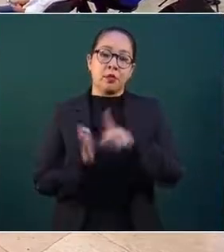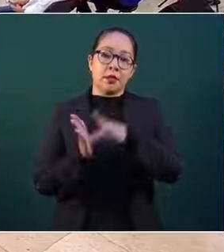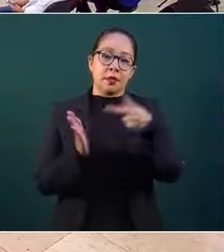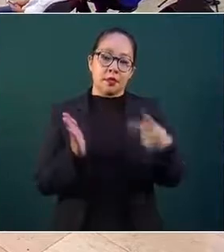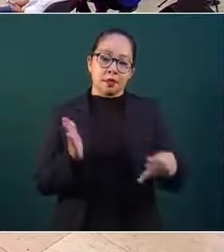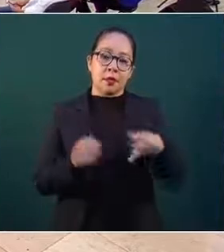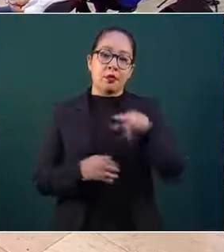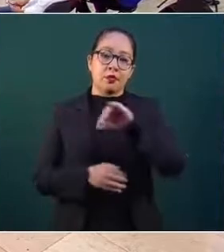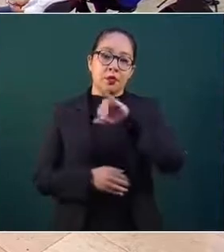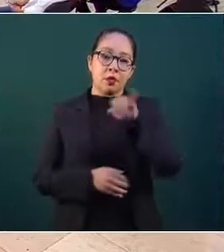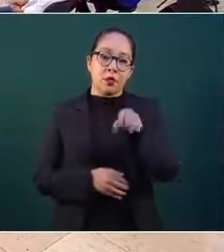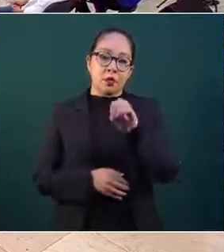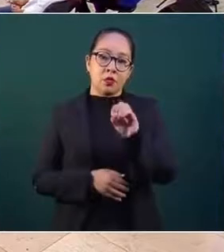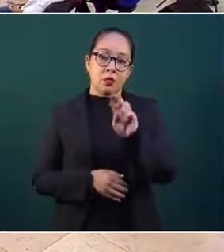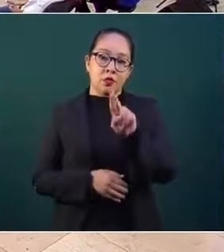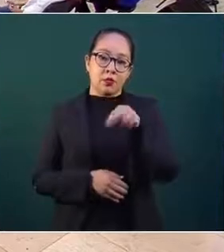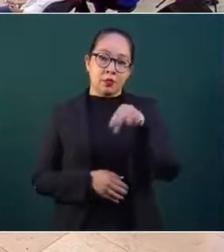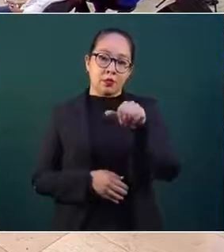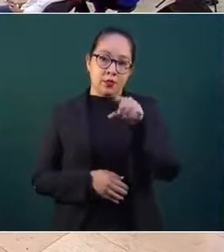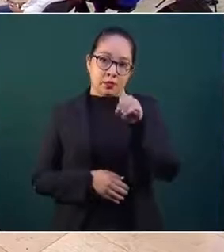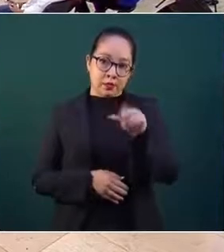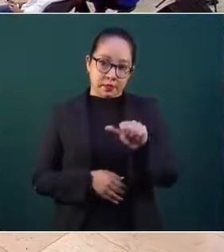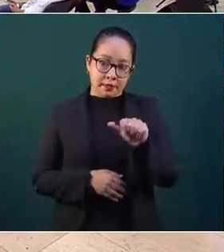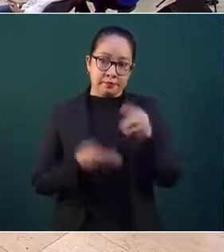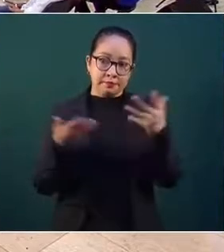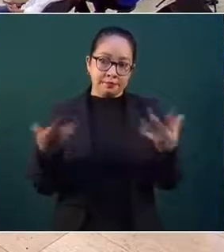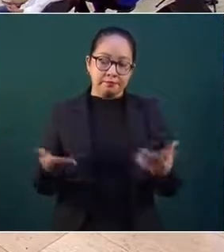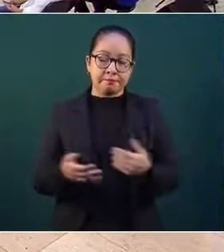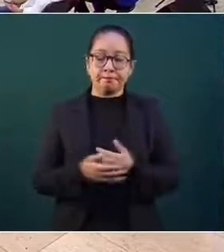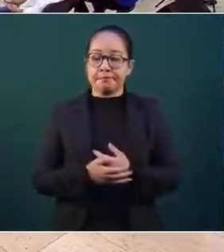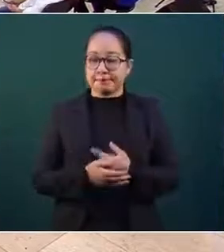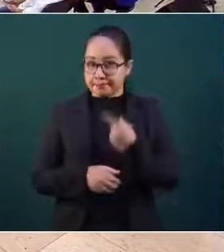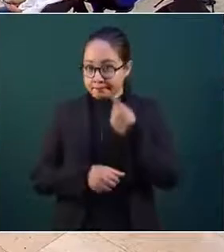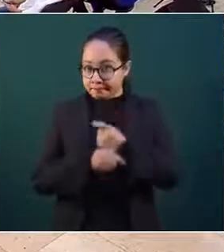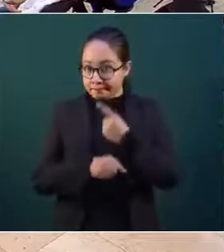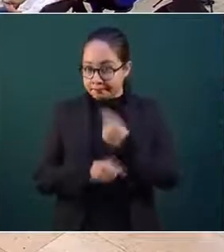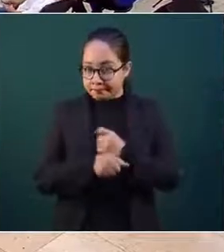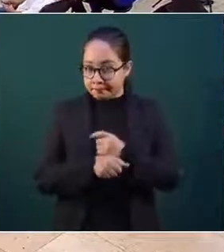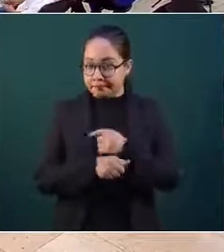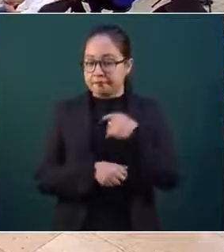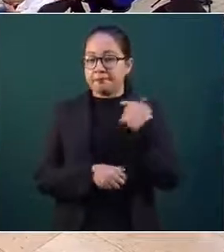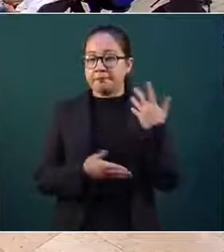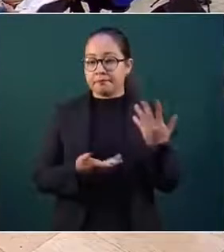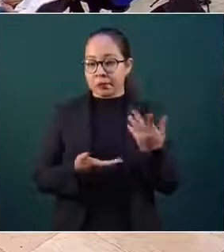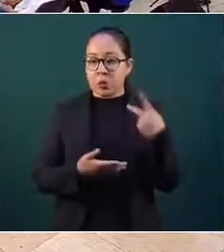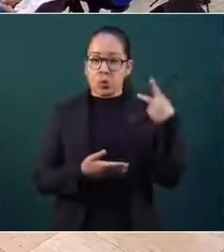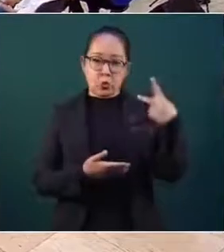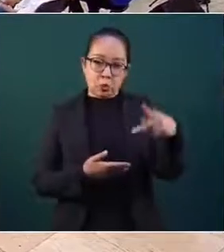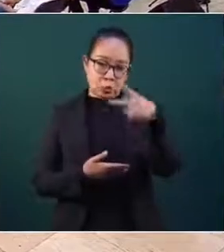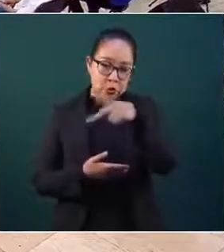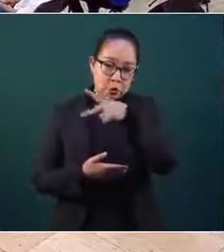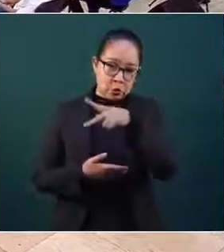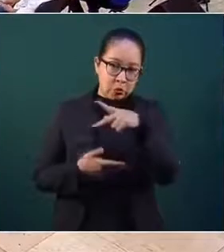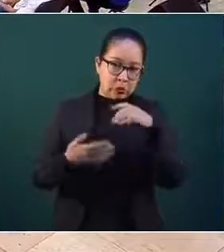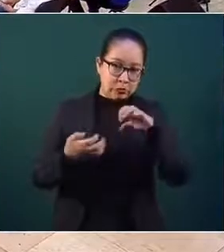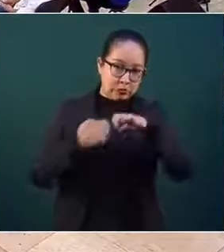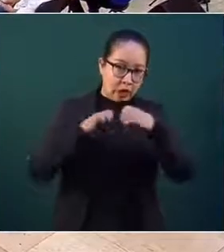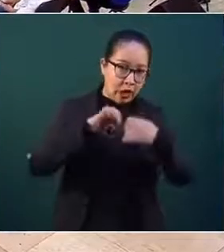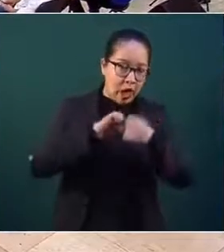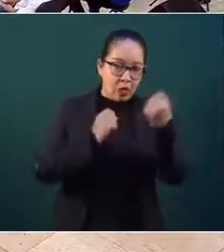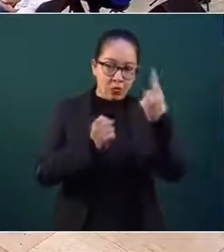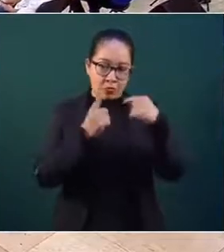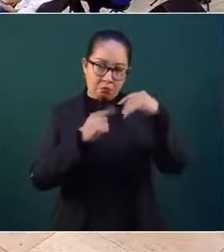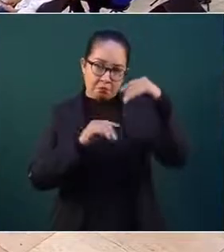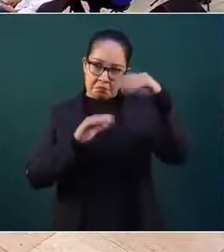Primero, se ha corrido por parte de sus opositores la idea